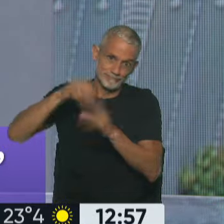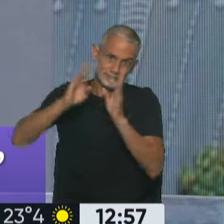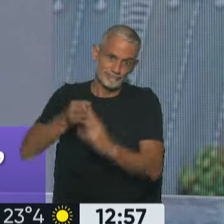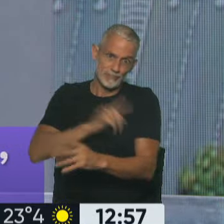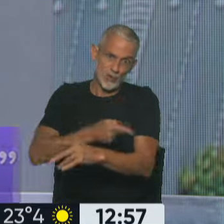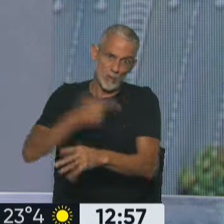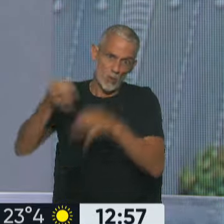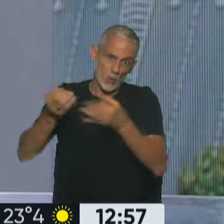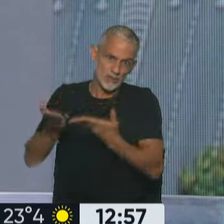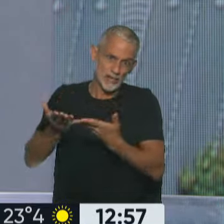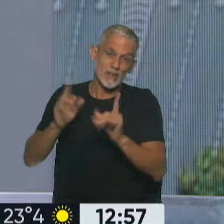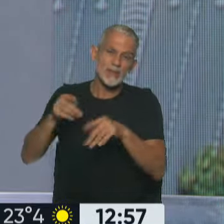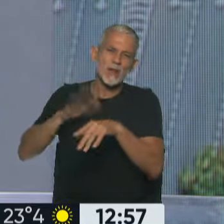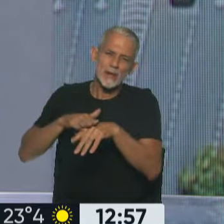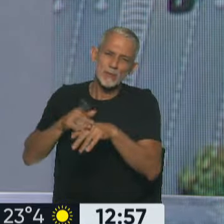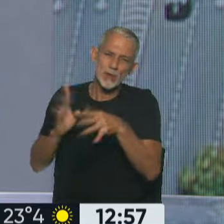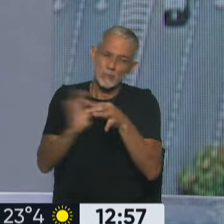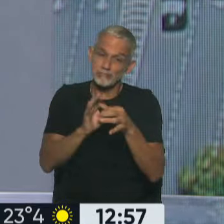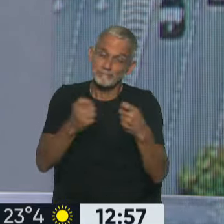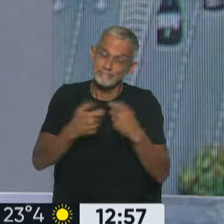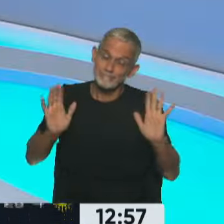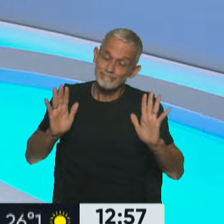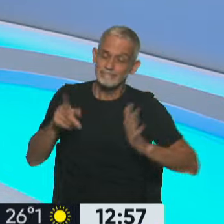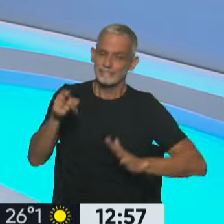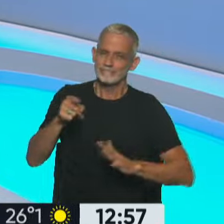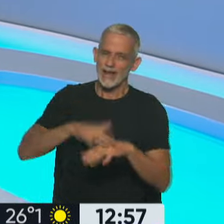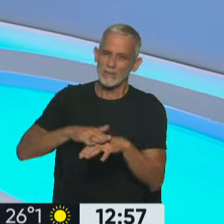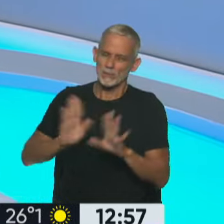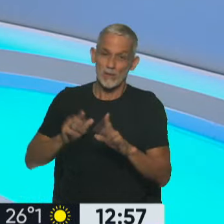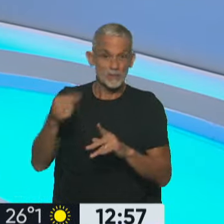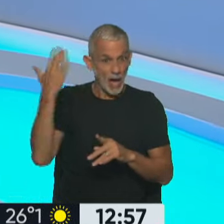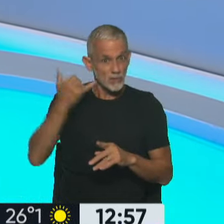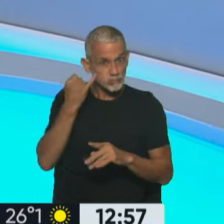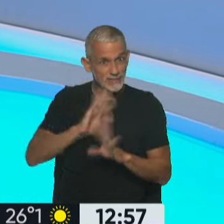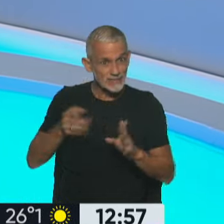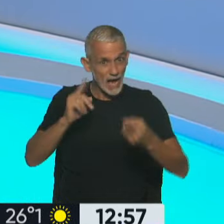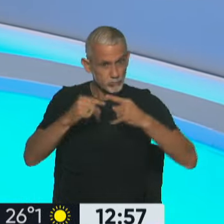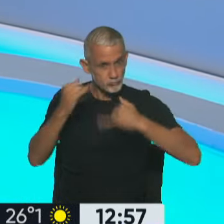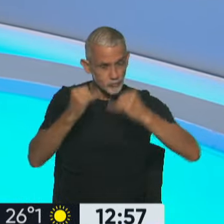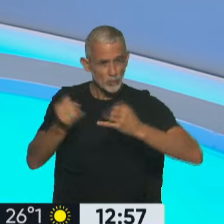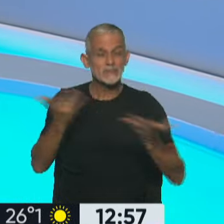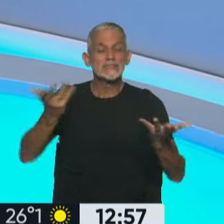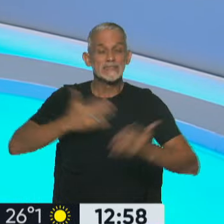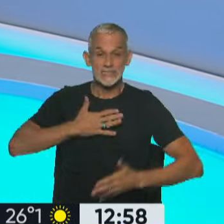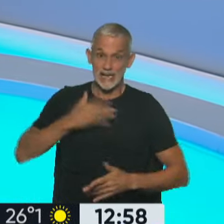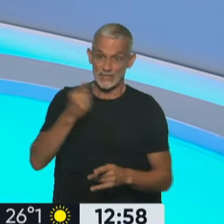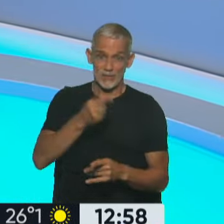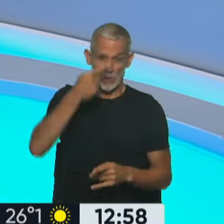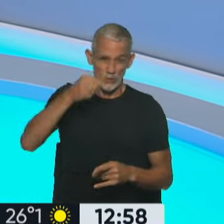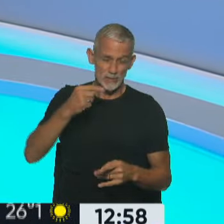Judicial también es responsable o corresponsable de todo esto. Lo hemos hablado con ustedes en otras oportunidades. Lamentablemente, en los